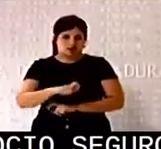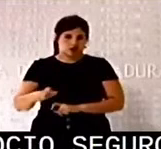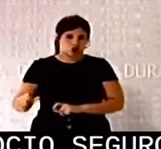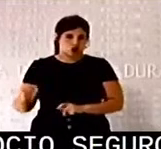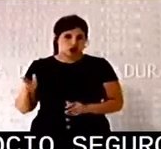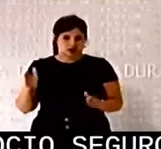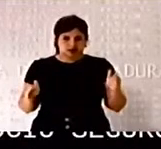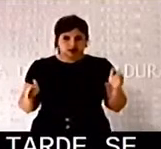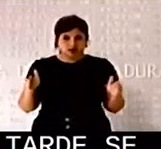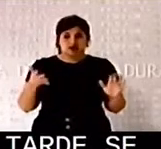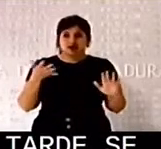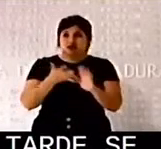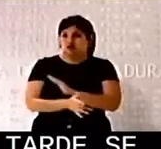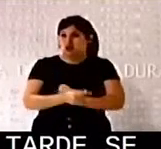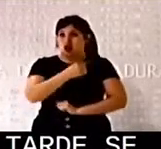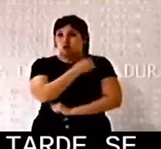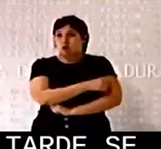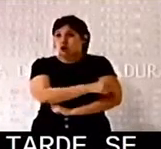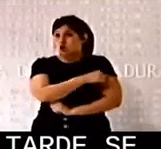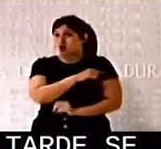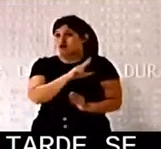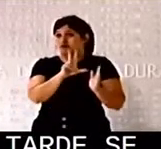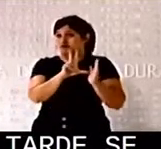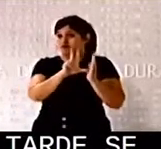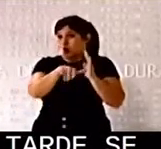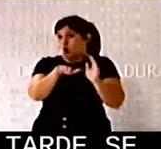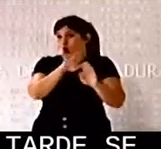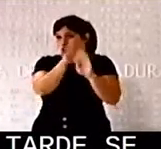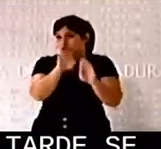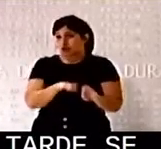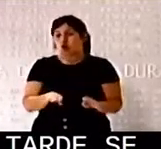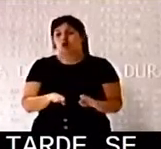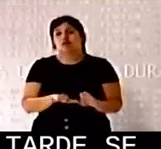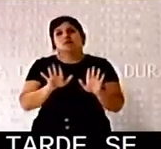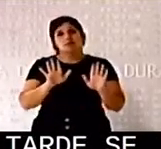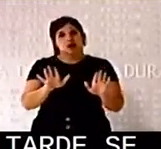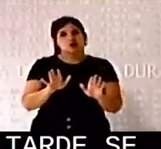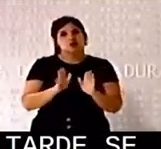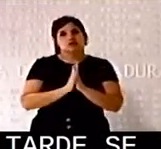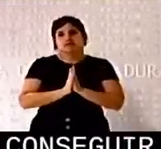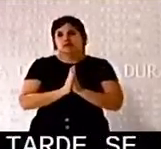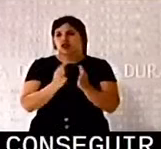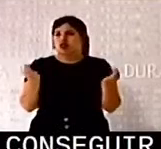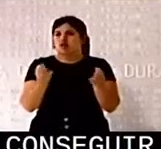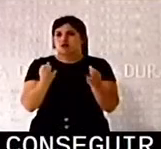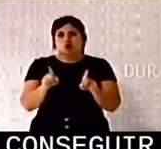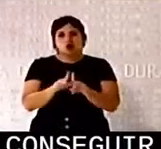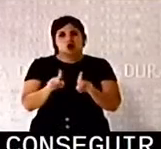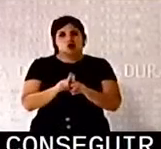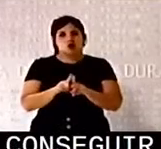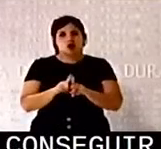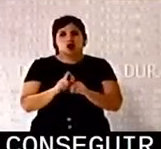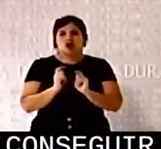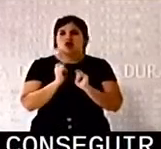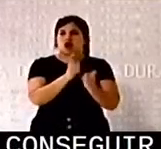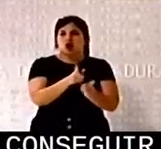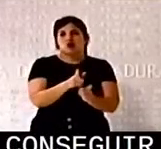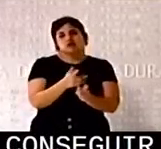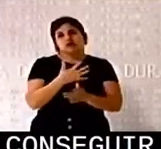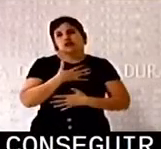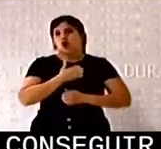se vacunarán, de todas, pero que tenemos que conseguir proporcionarles una protección de la salud,